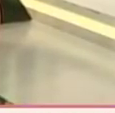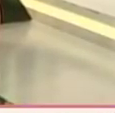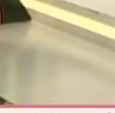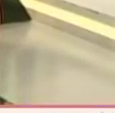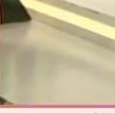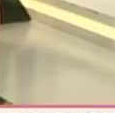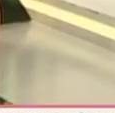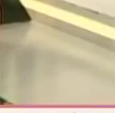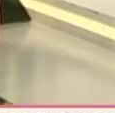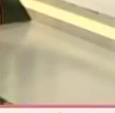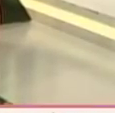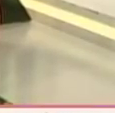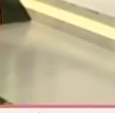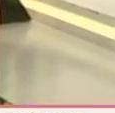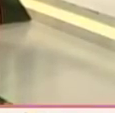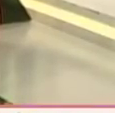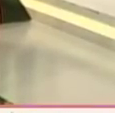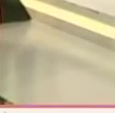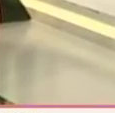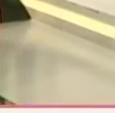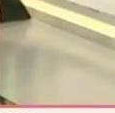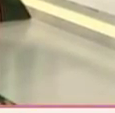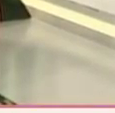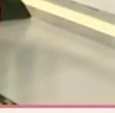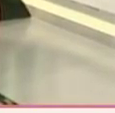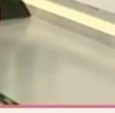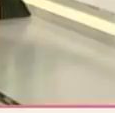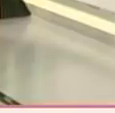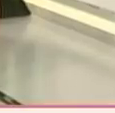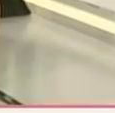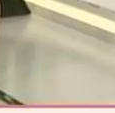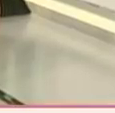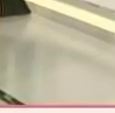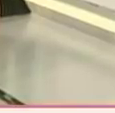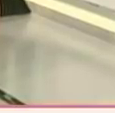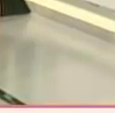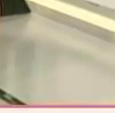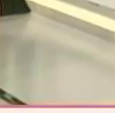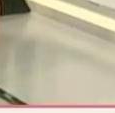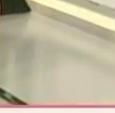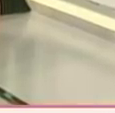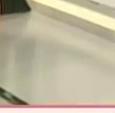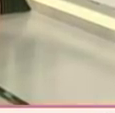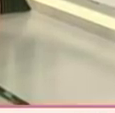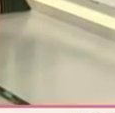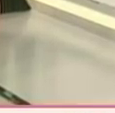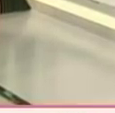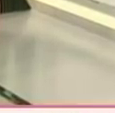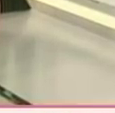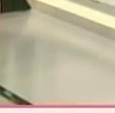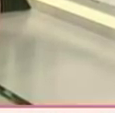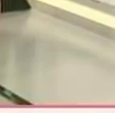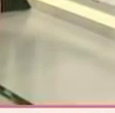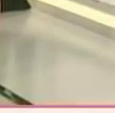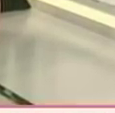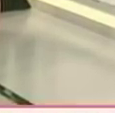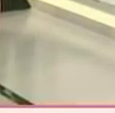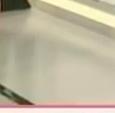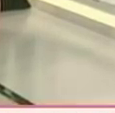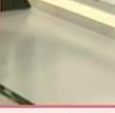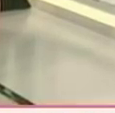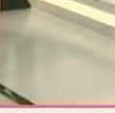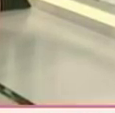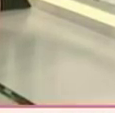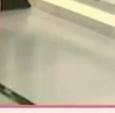Muy buenas tardes, bienvenidos al presente avance informativo. Inmediatamente nos enlazamos con nuestra compañera Graya Casella, quien se encuentra en la acostumbrada rueda